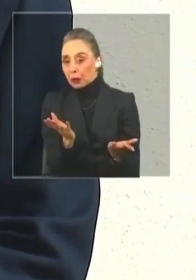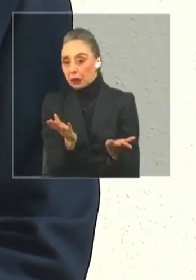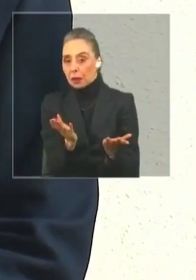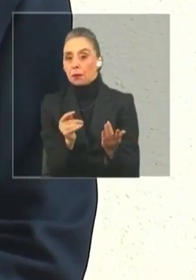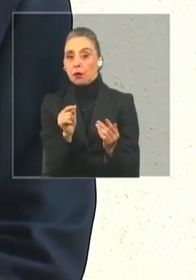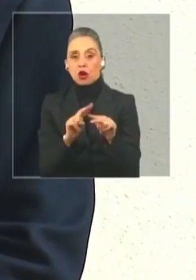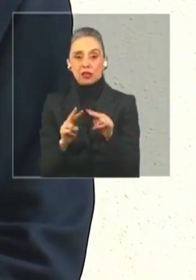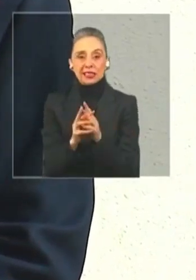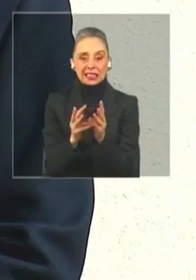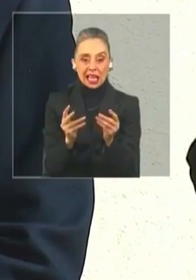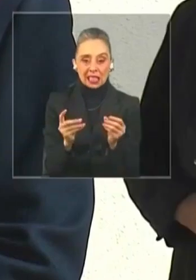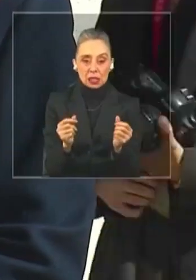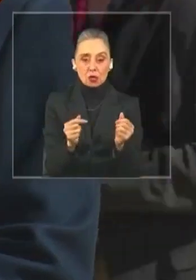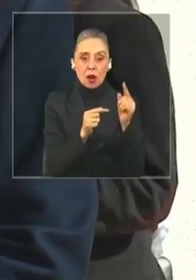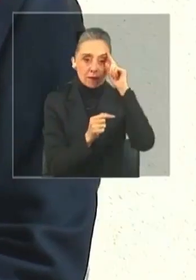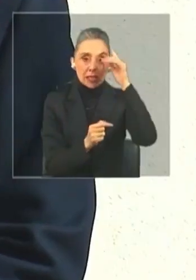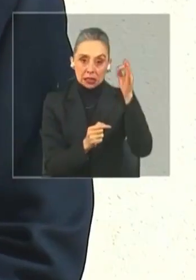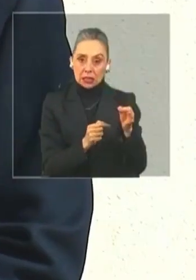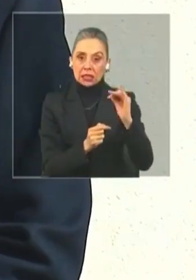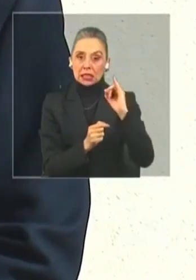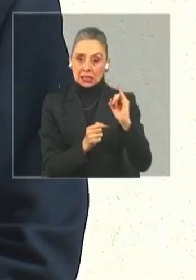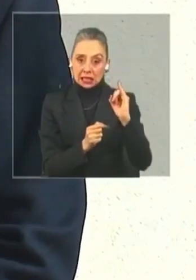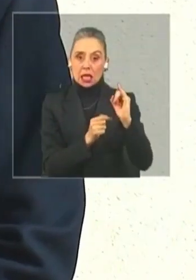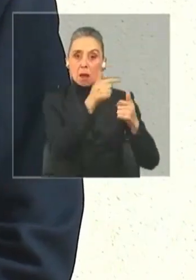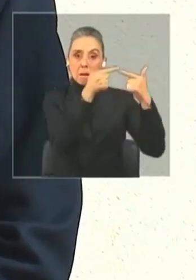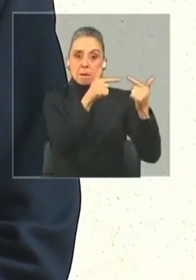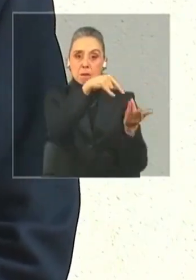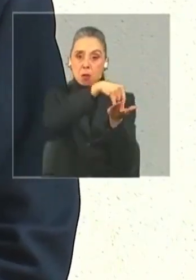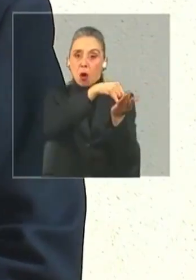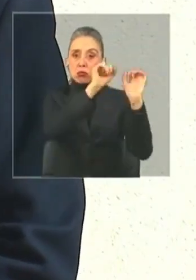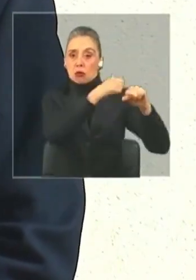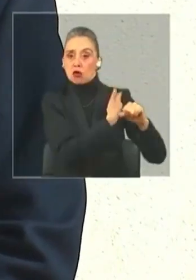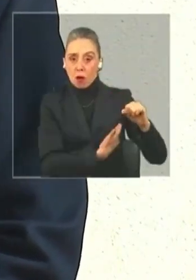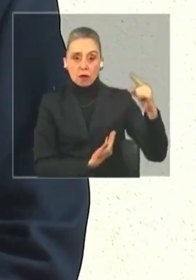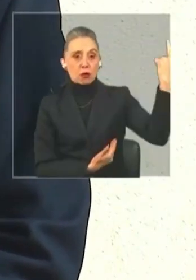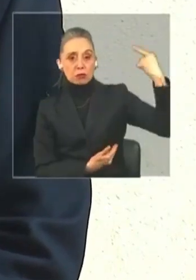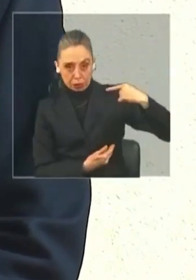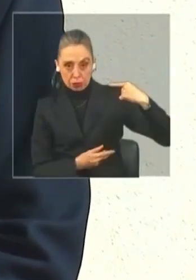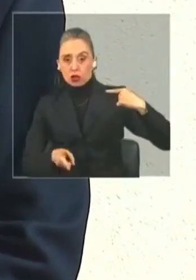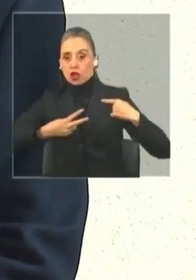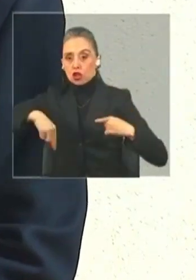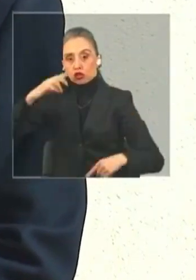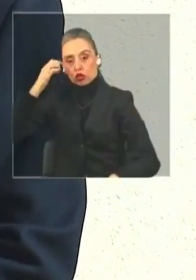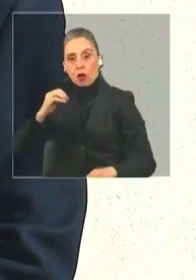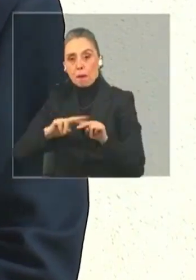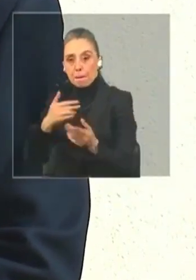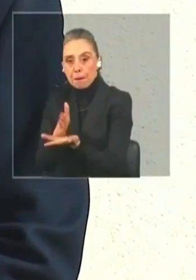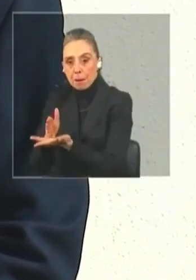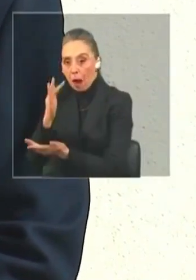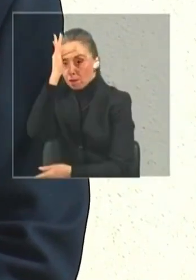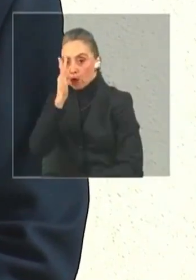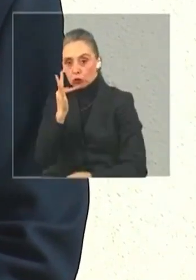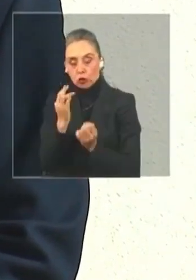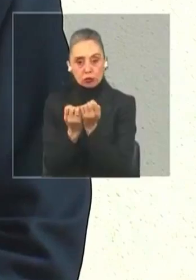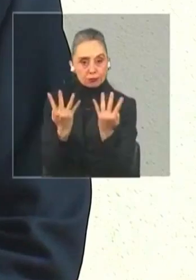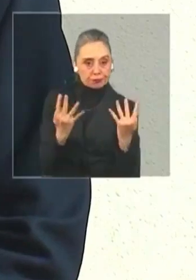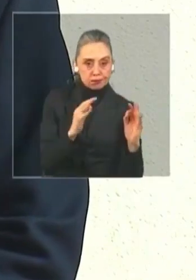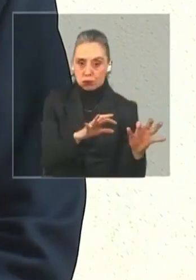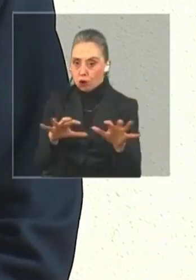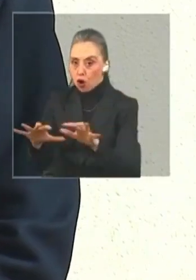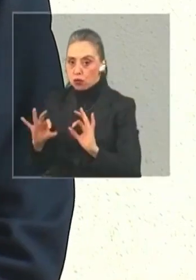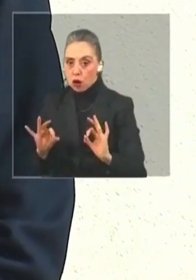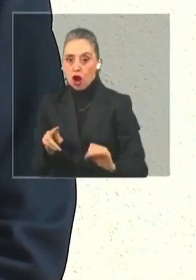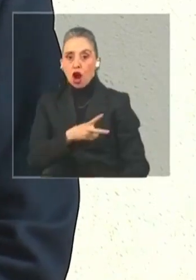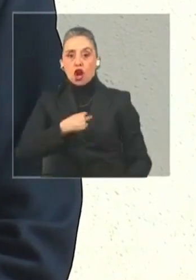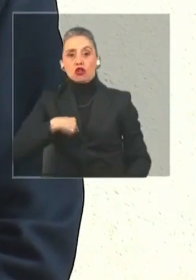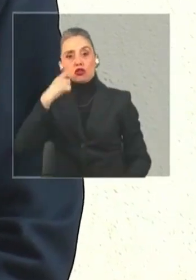se resuelve por parte del nivel político, tenemos que obviamente prepararnos, equiparnos adecuadamente, porque obviamente al no